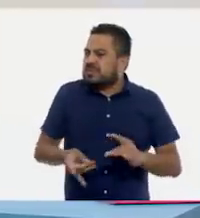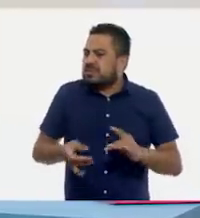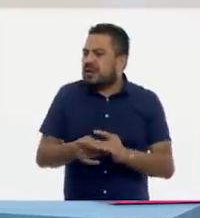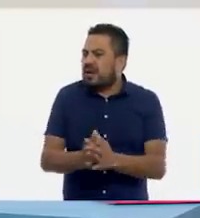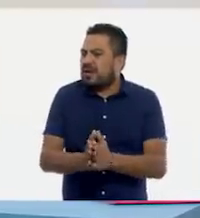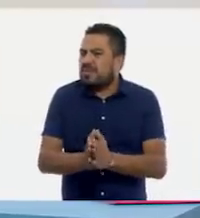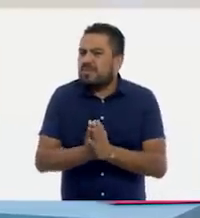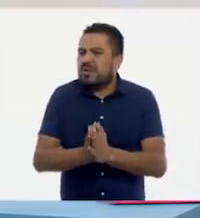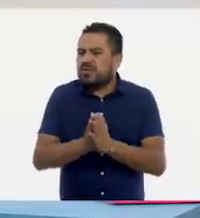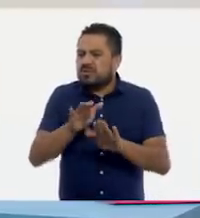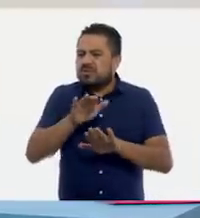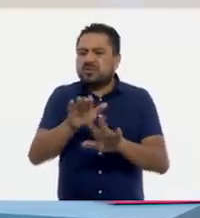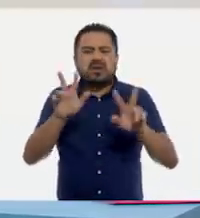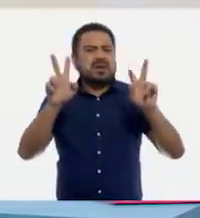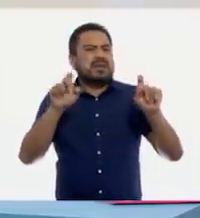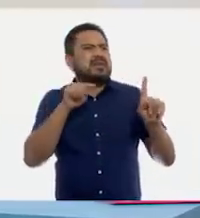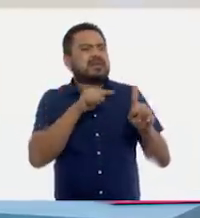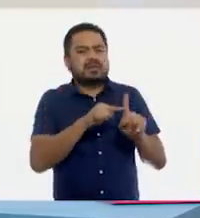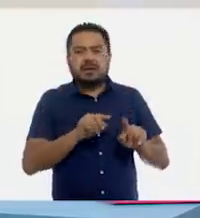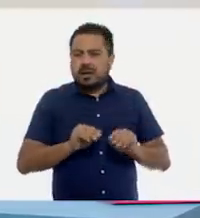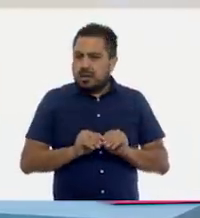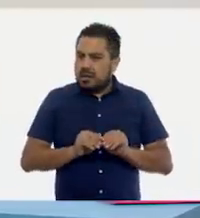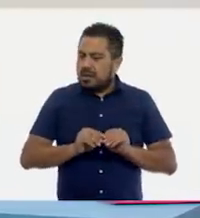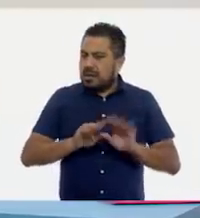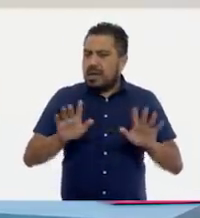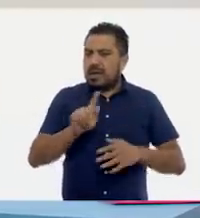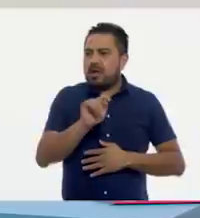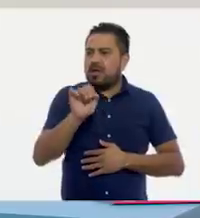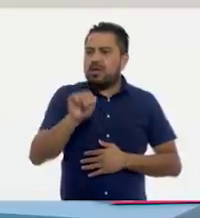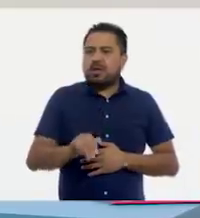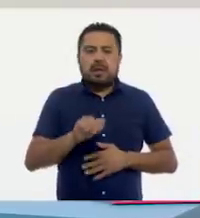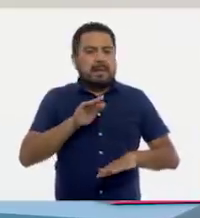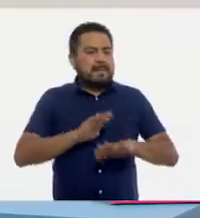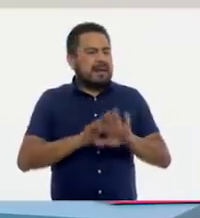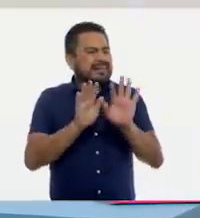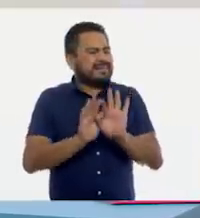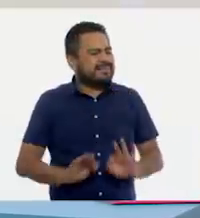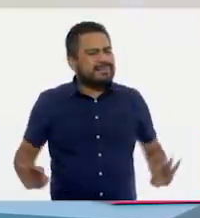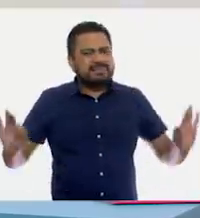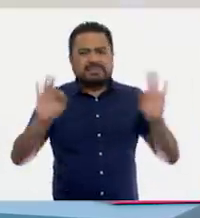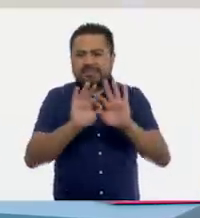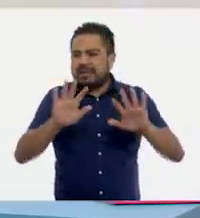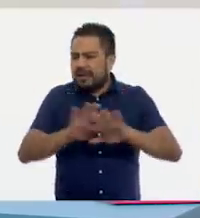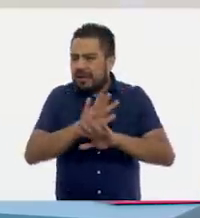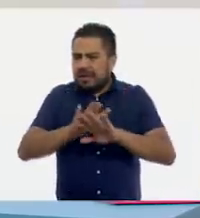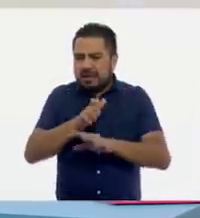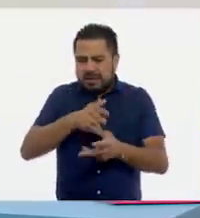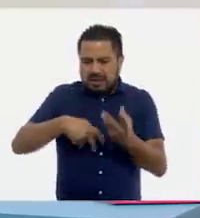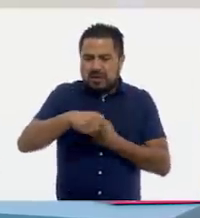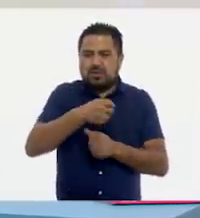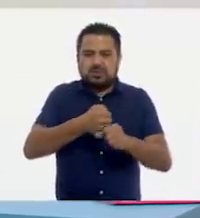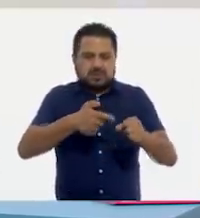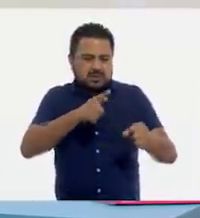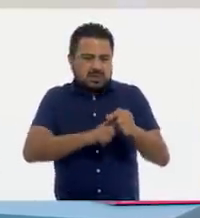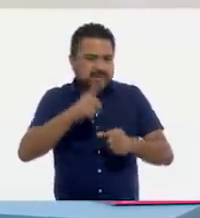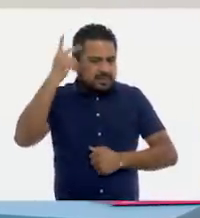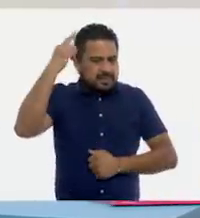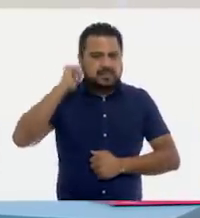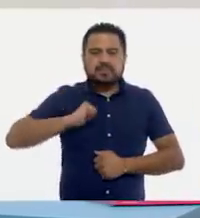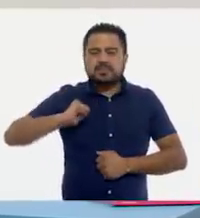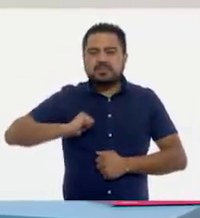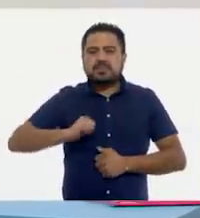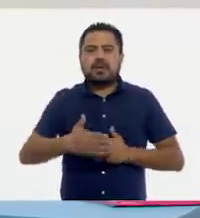favor, sobre eso? Claro, Ton. La característica principal de los cambios económicos y sociales del porfiriato es